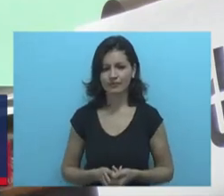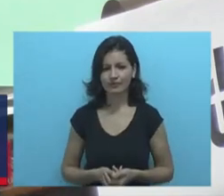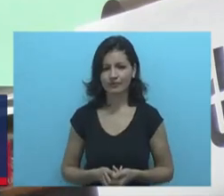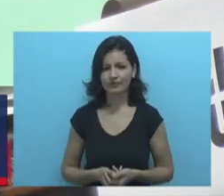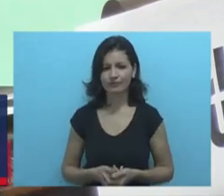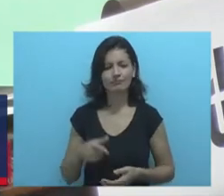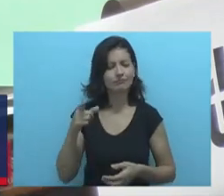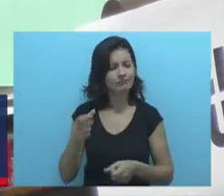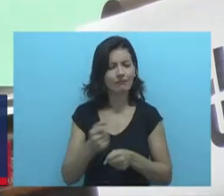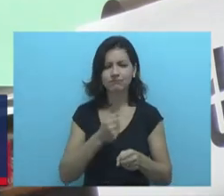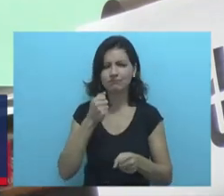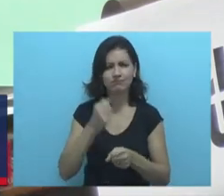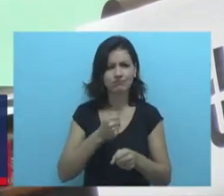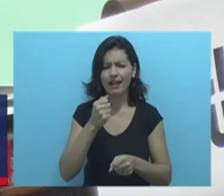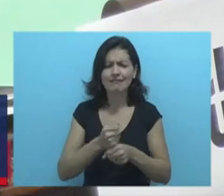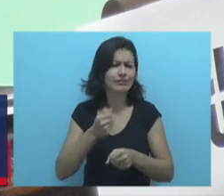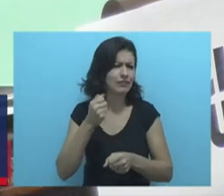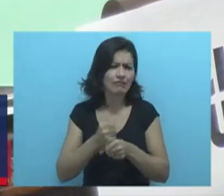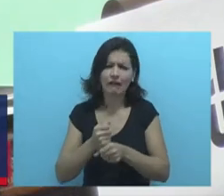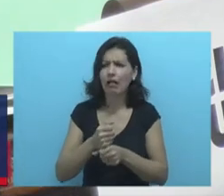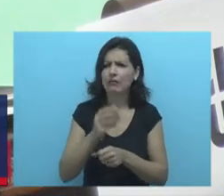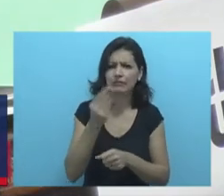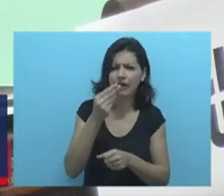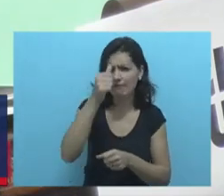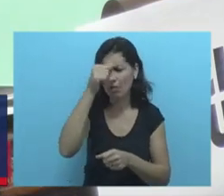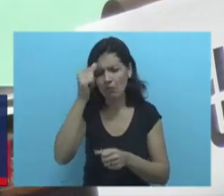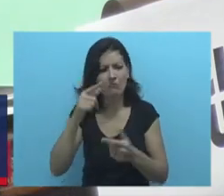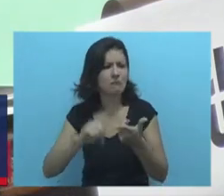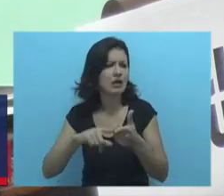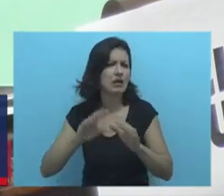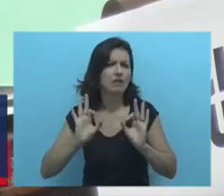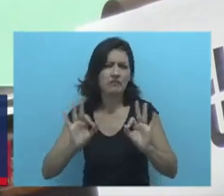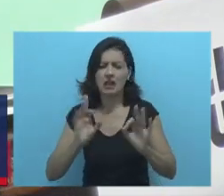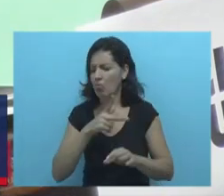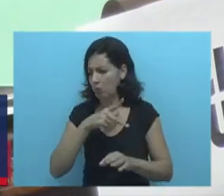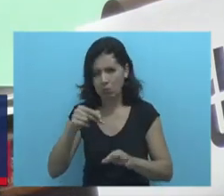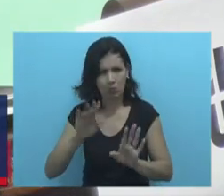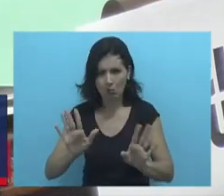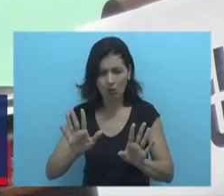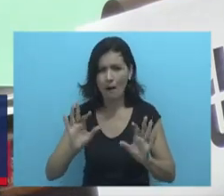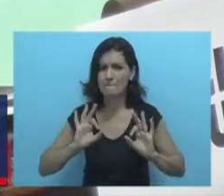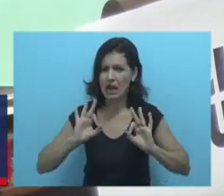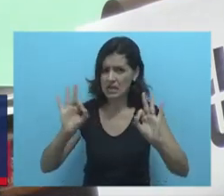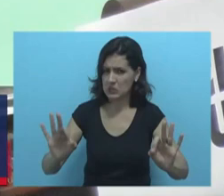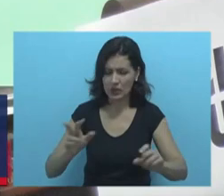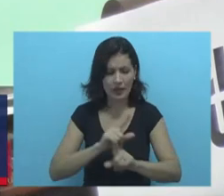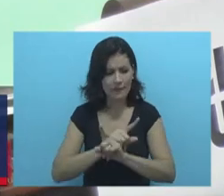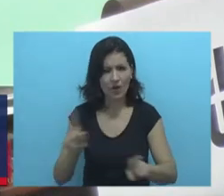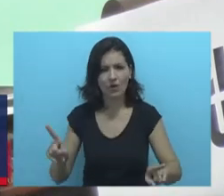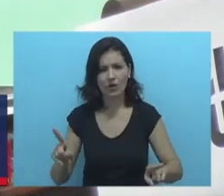descanso. No había fines de semana, no había feriados, no había vacaciones.